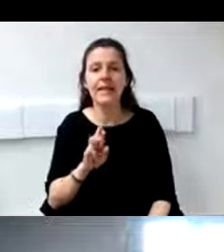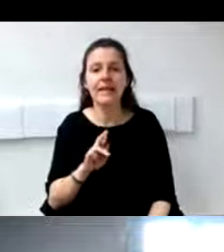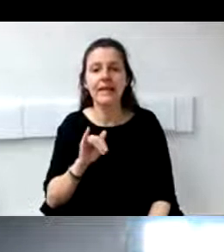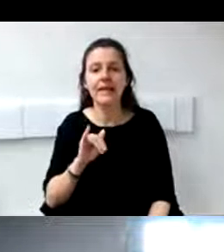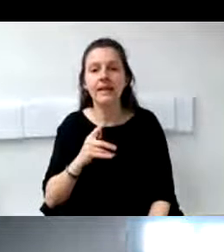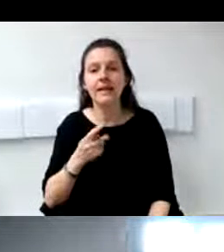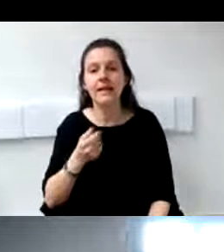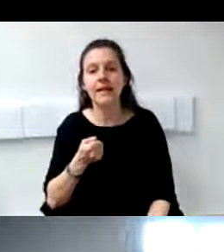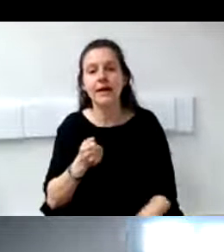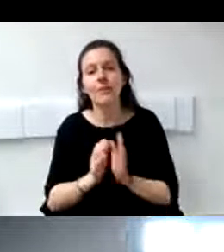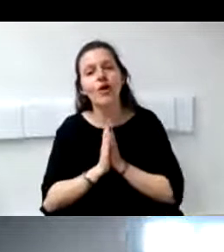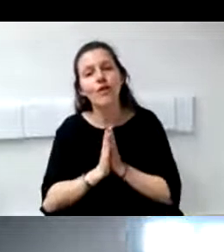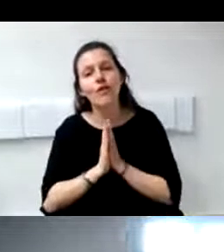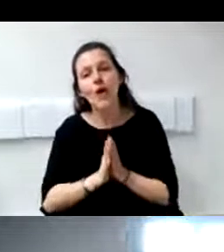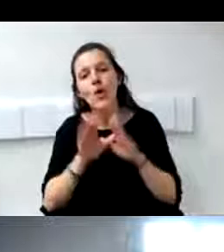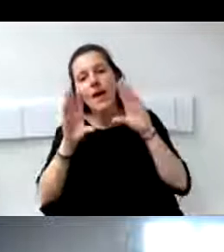eso, mutearse.